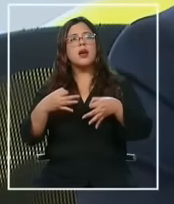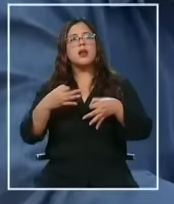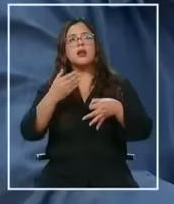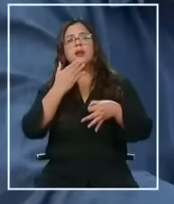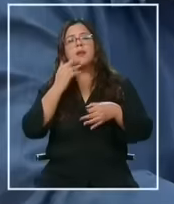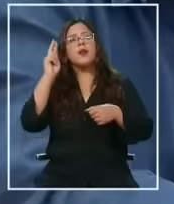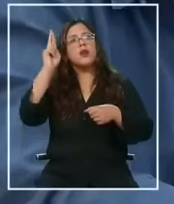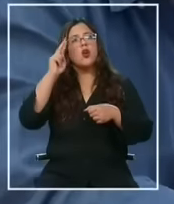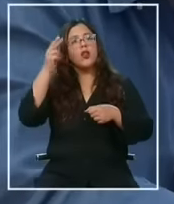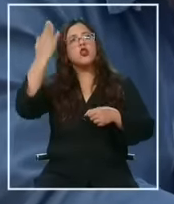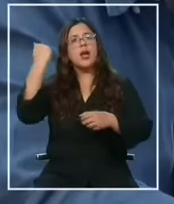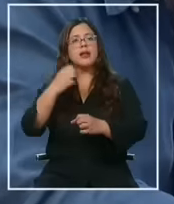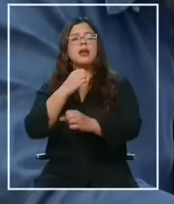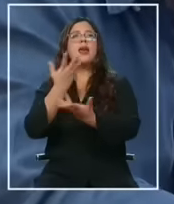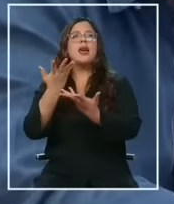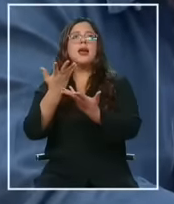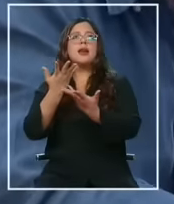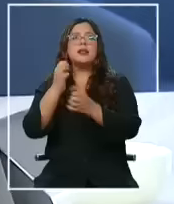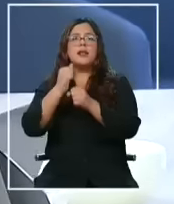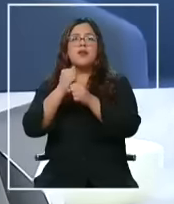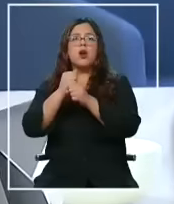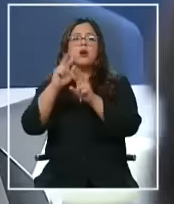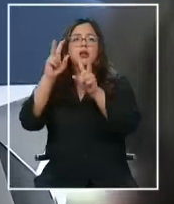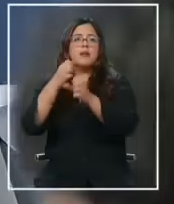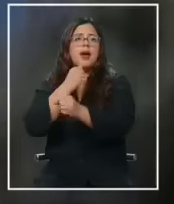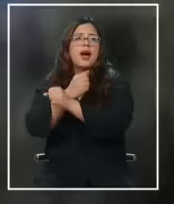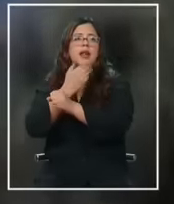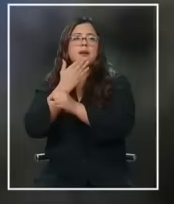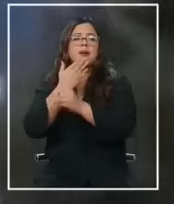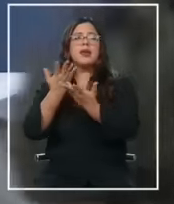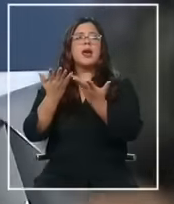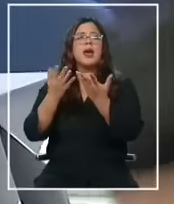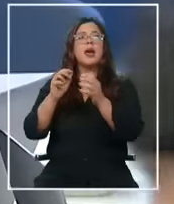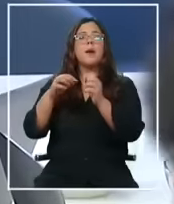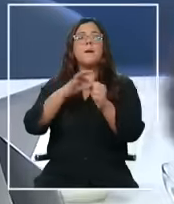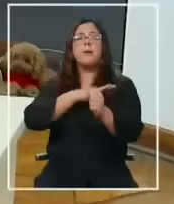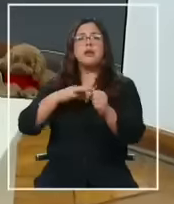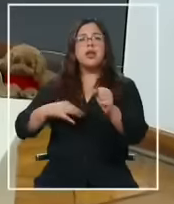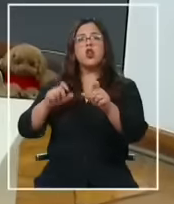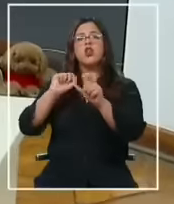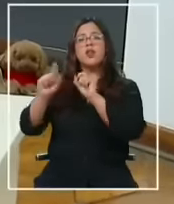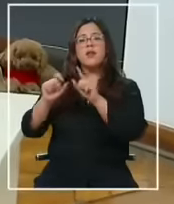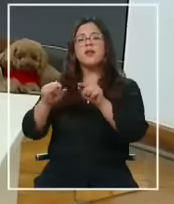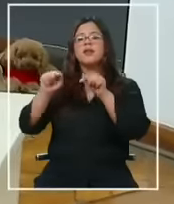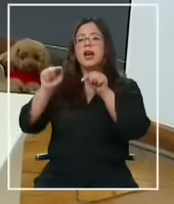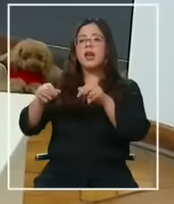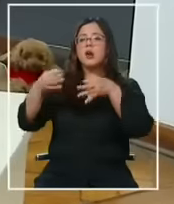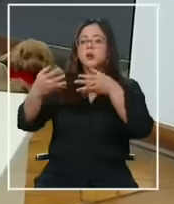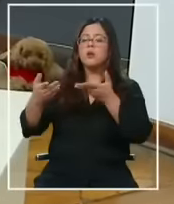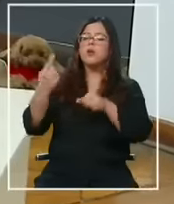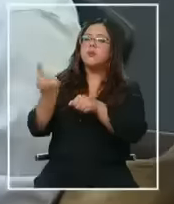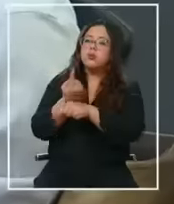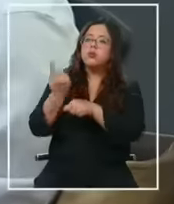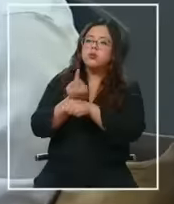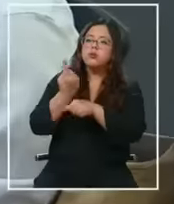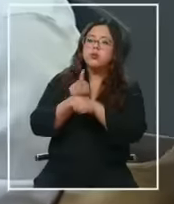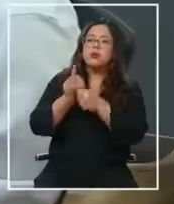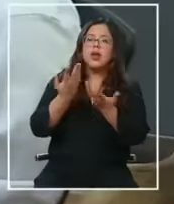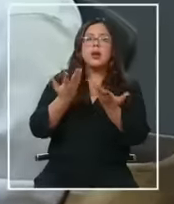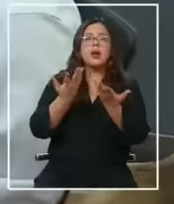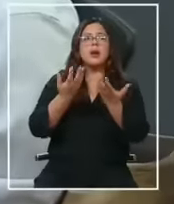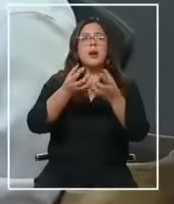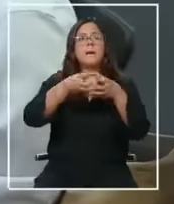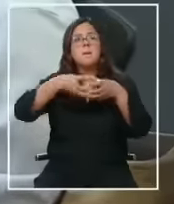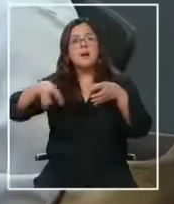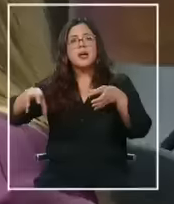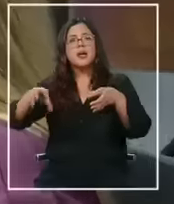su paso por Carabineros y por el Ministerio de Defensa. La definición llegó tras intensas negociaciones que finalmente dejaron fuera de